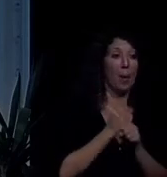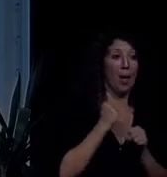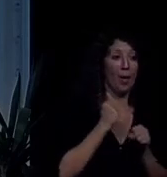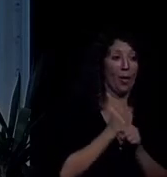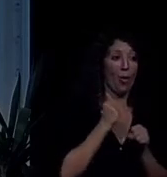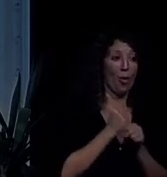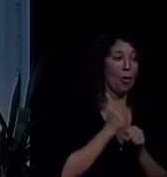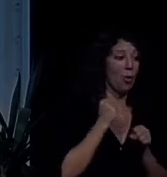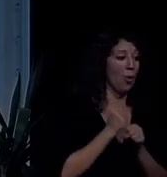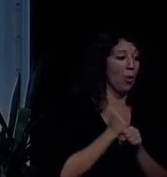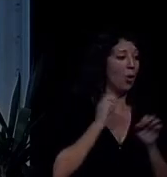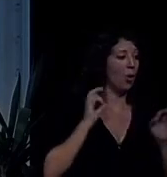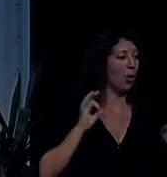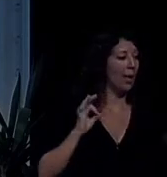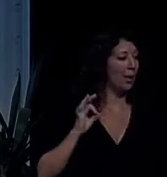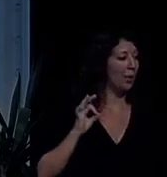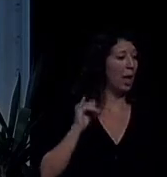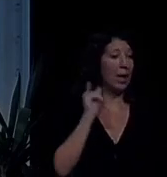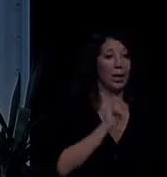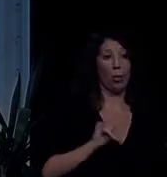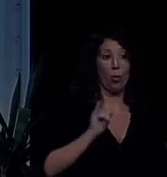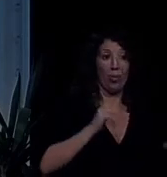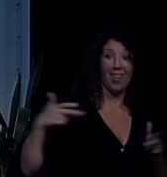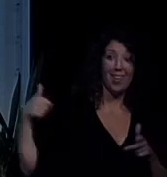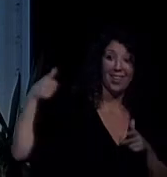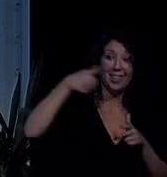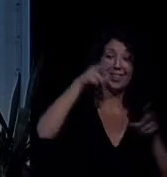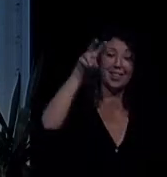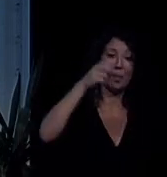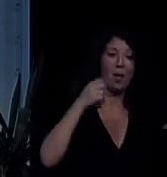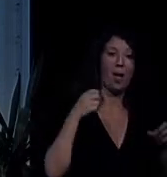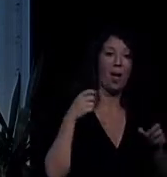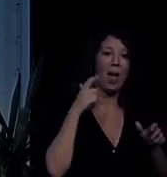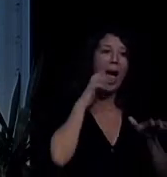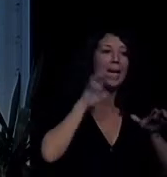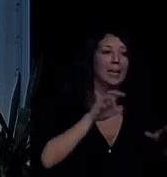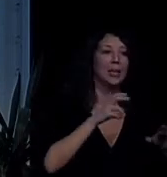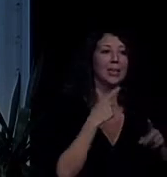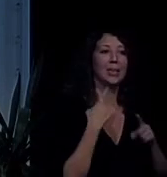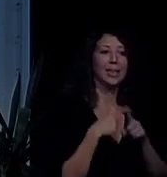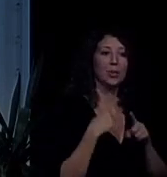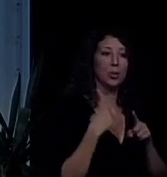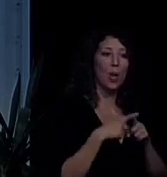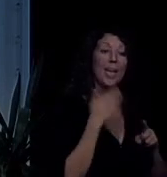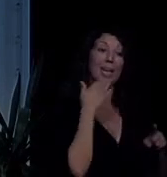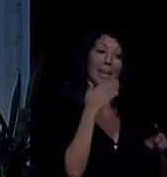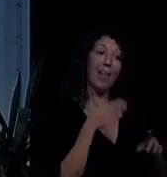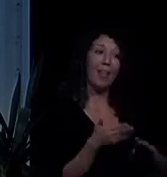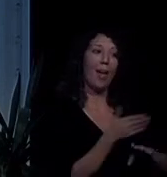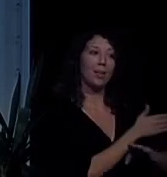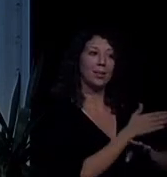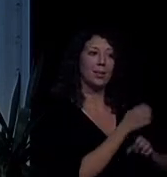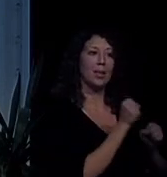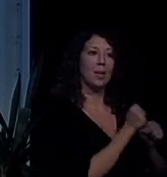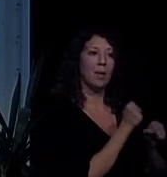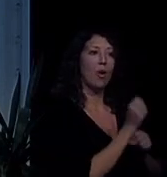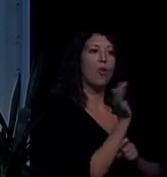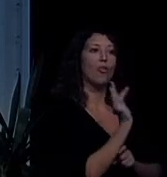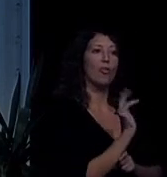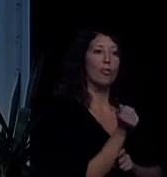Iruña con todo el tema de las agresiones sexuales en San Fermines proviene del gran trabajo que han hecho las Farrucas en